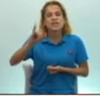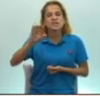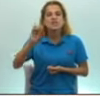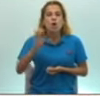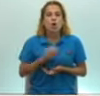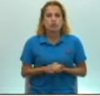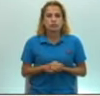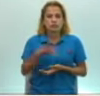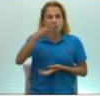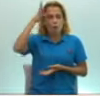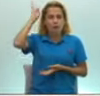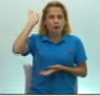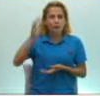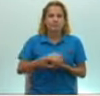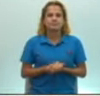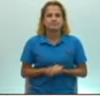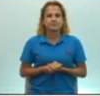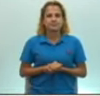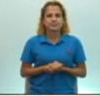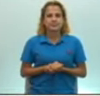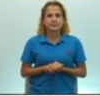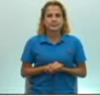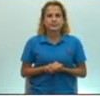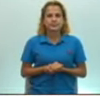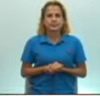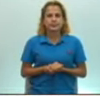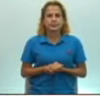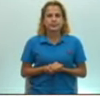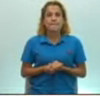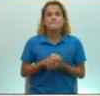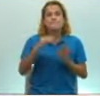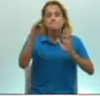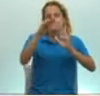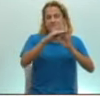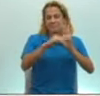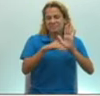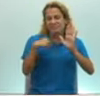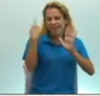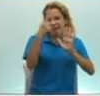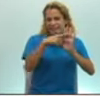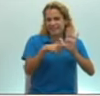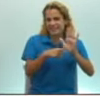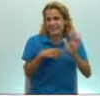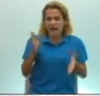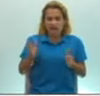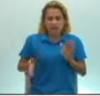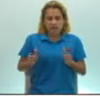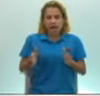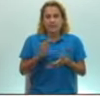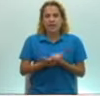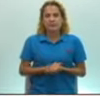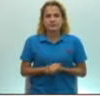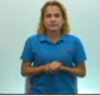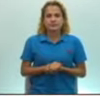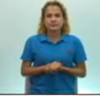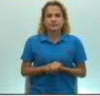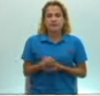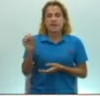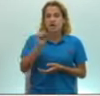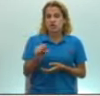estaremos trabajando el surgimiento y esplendor del imperio romano. Vamos a caracterizar esta etapa